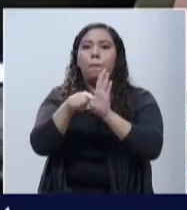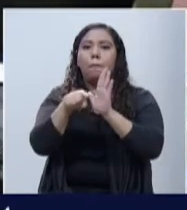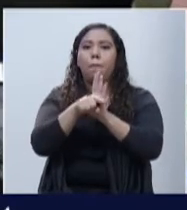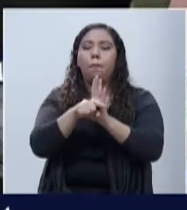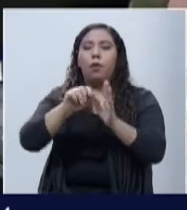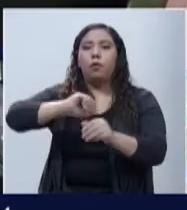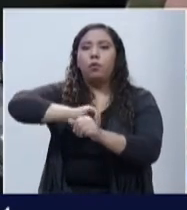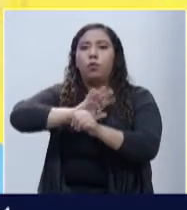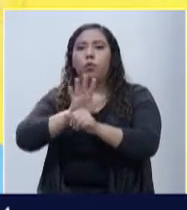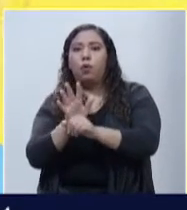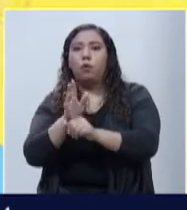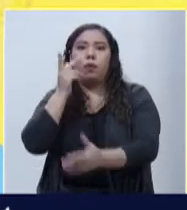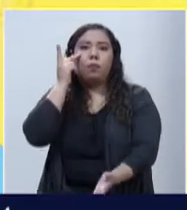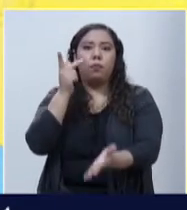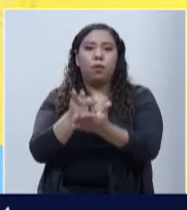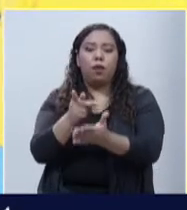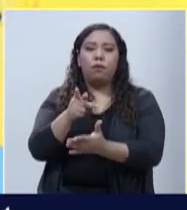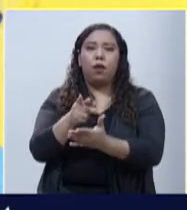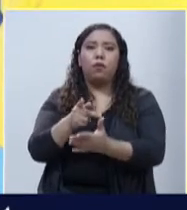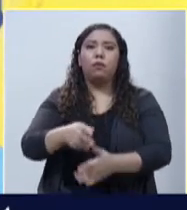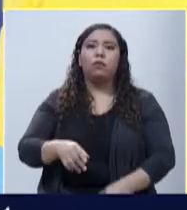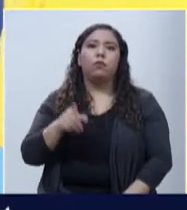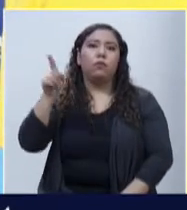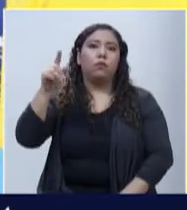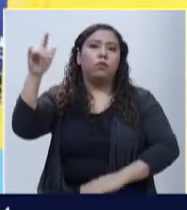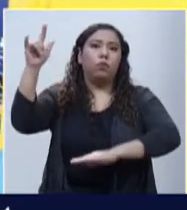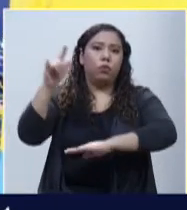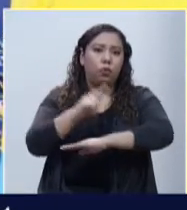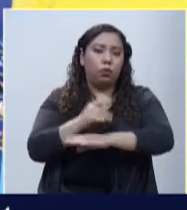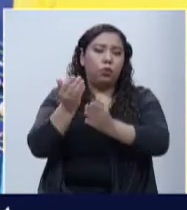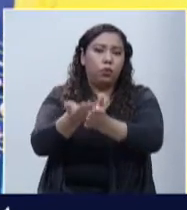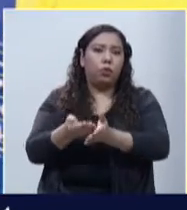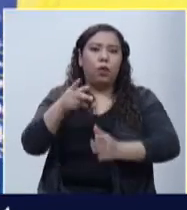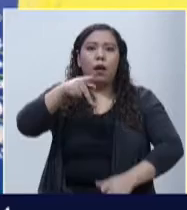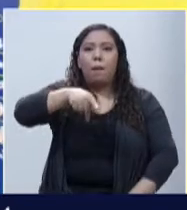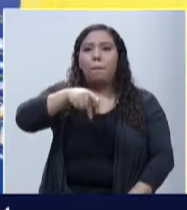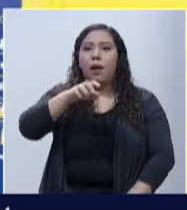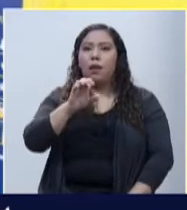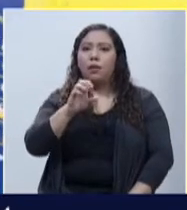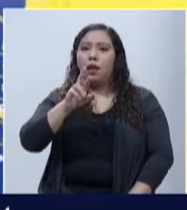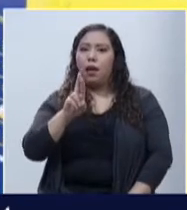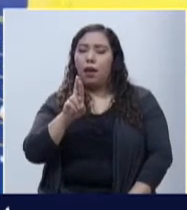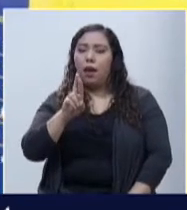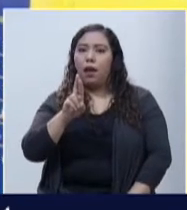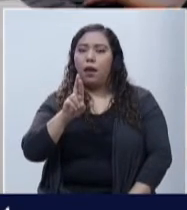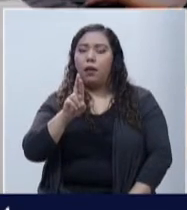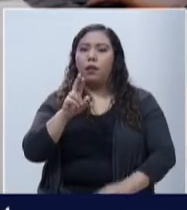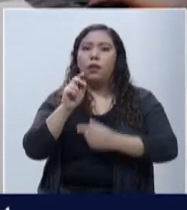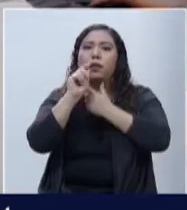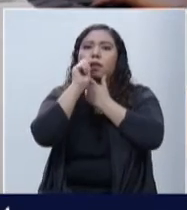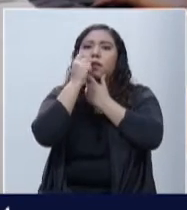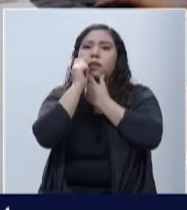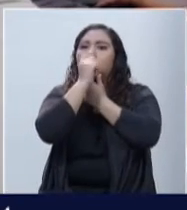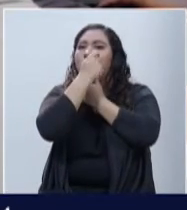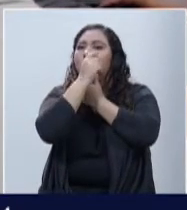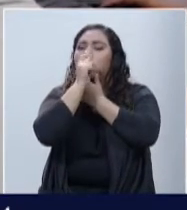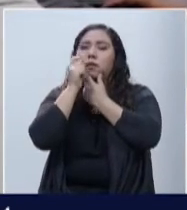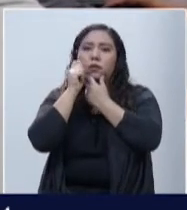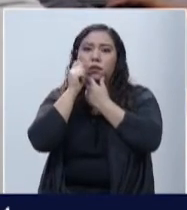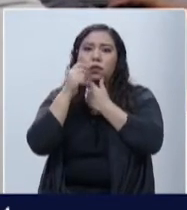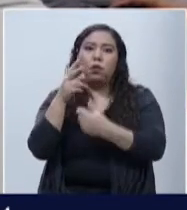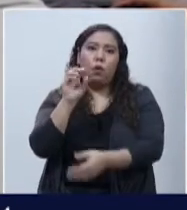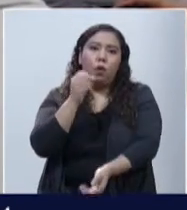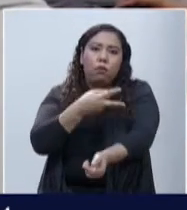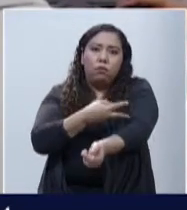ya sea vía aérea terrestre o marítima es la pcr antígeno con la elisa realizada en un